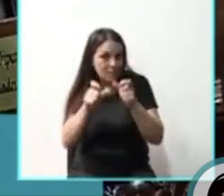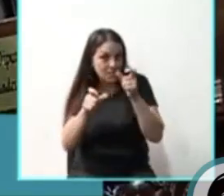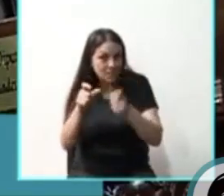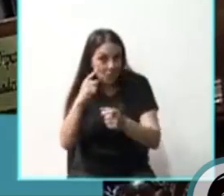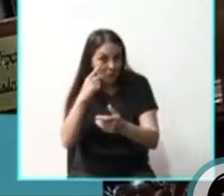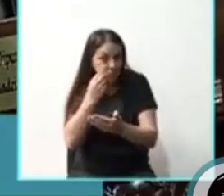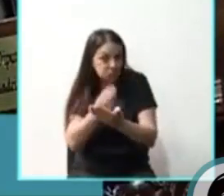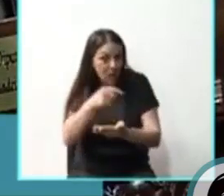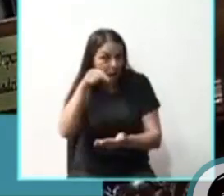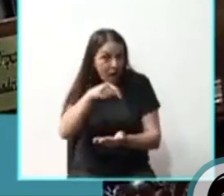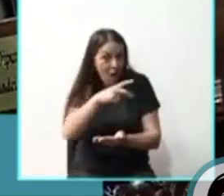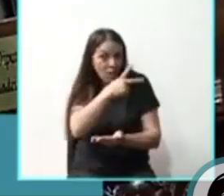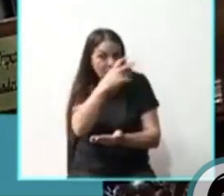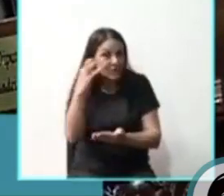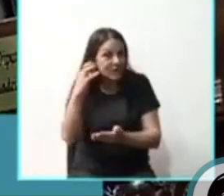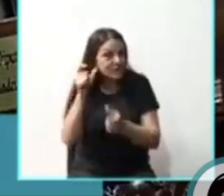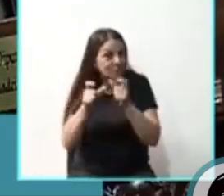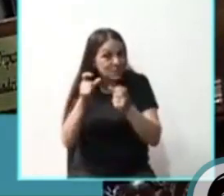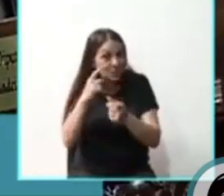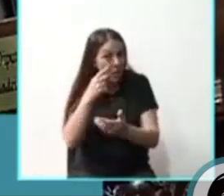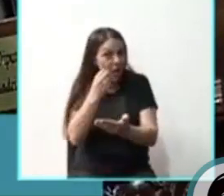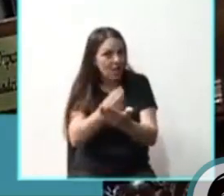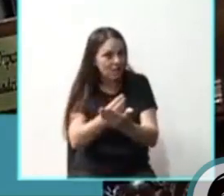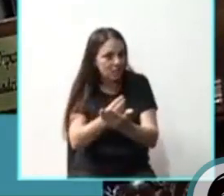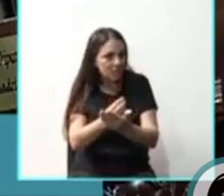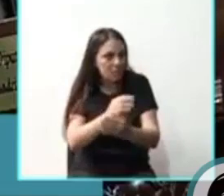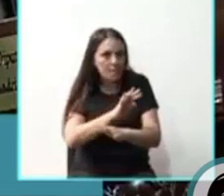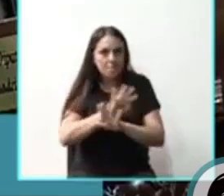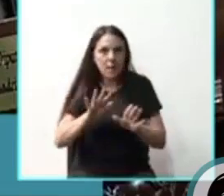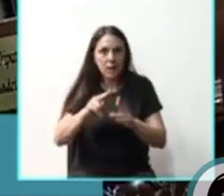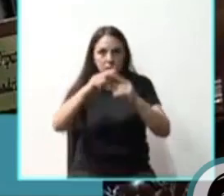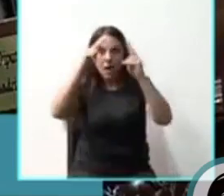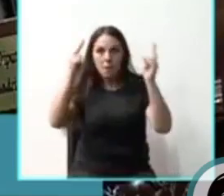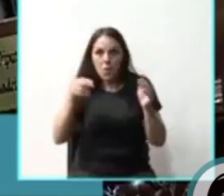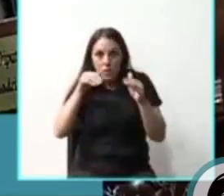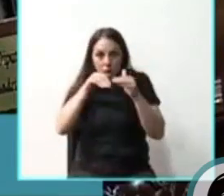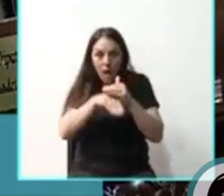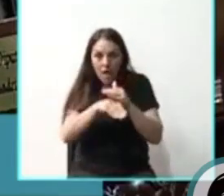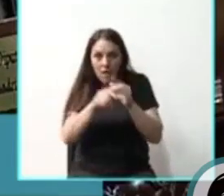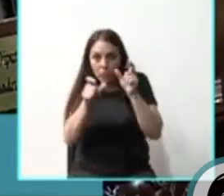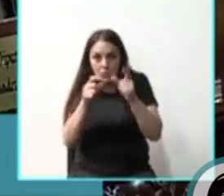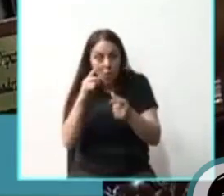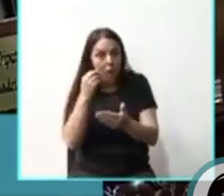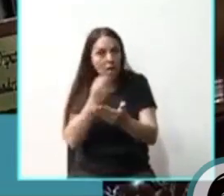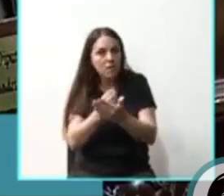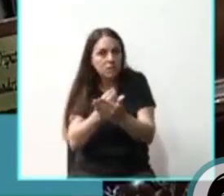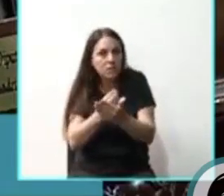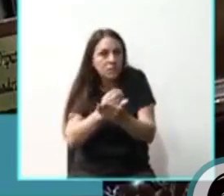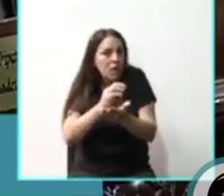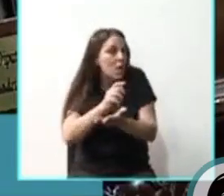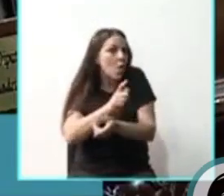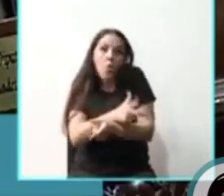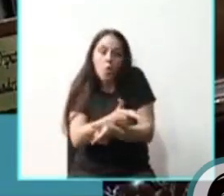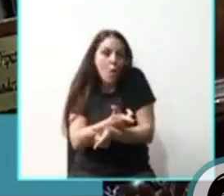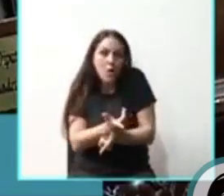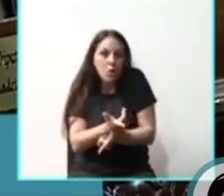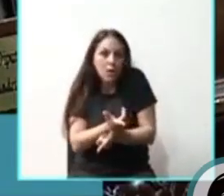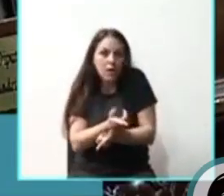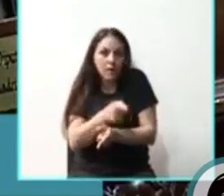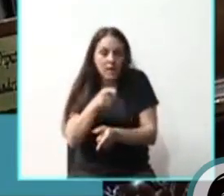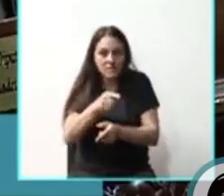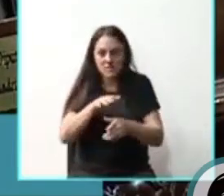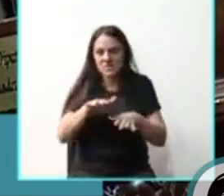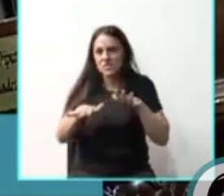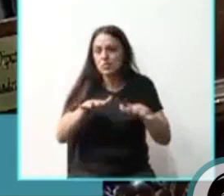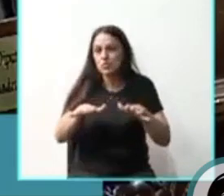ya los puentes no alcanzan para que siga viviendo gente una situación que se vive en las